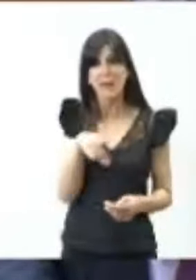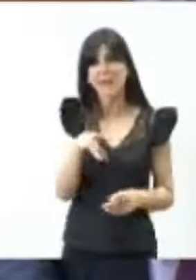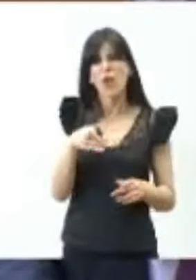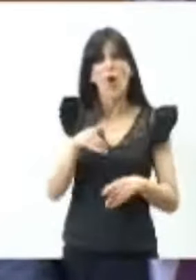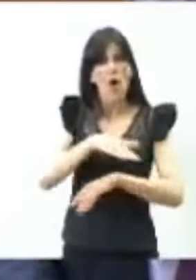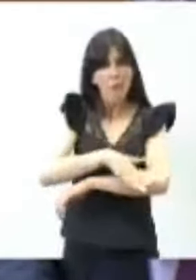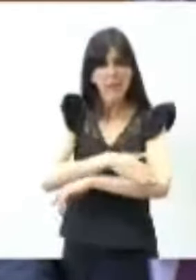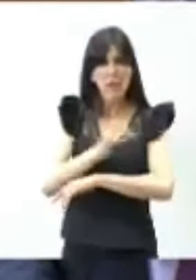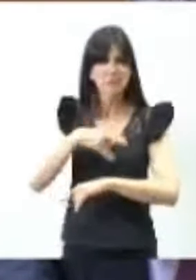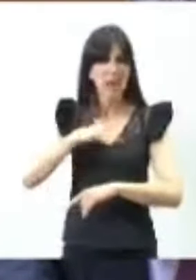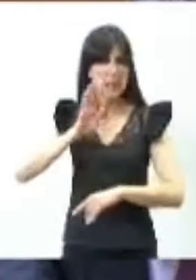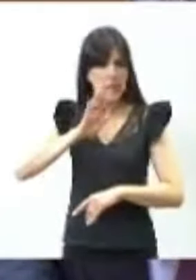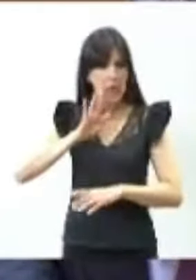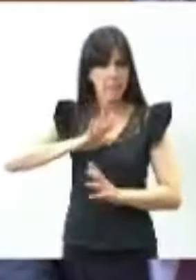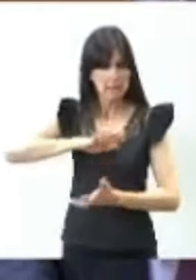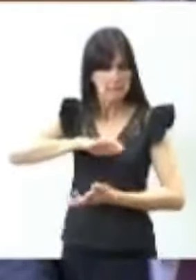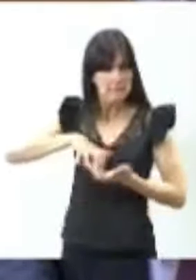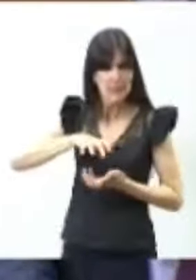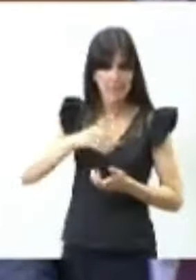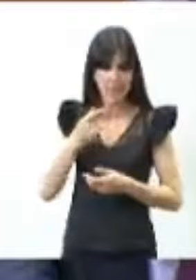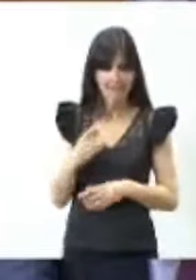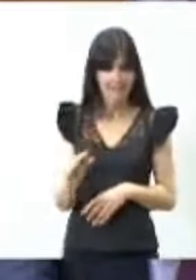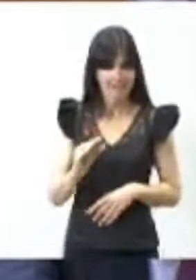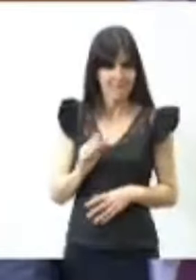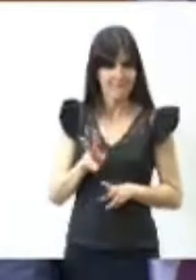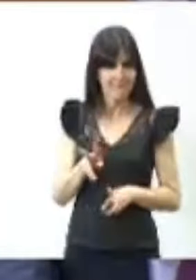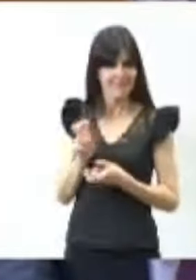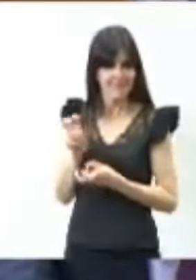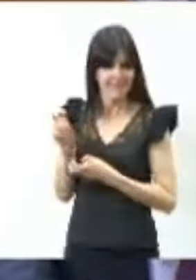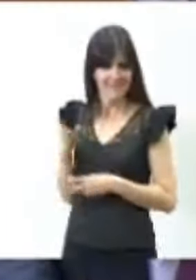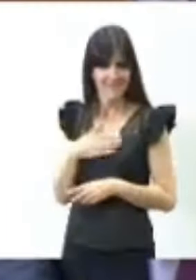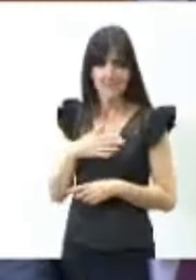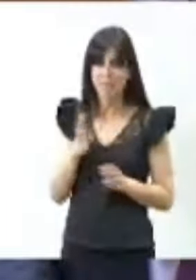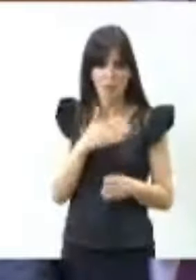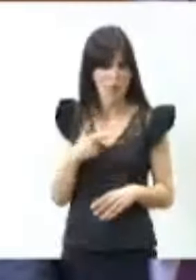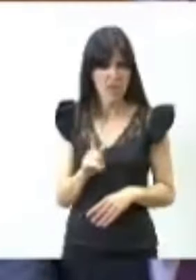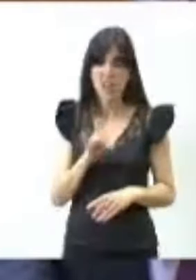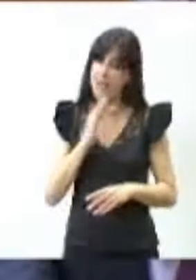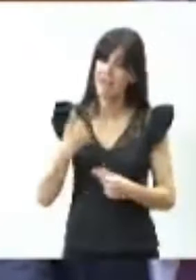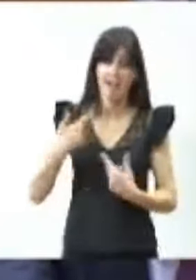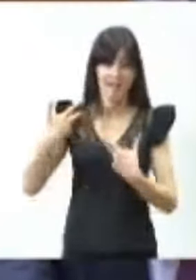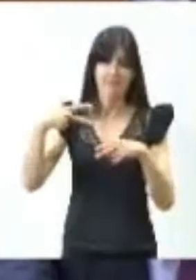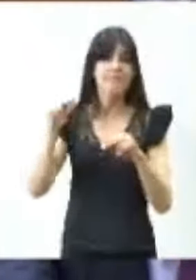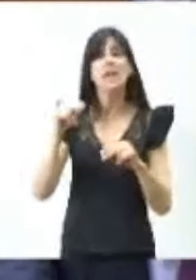tramas corruptas para financiarse y beneficiarse personalmente. Señora ministra, termino ya.